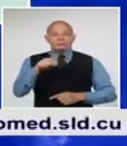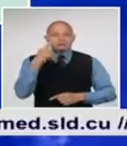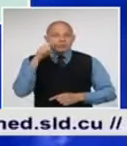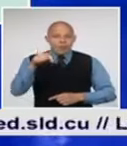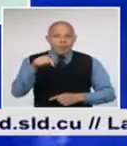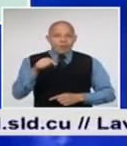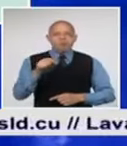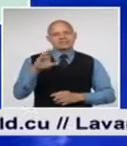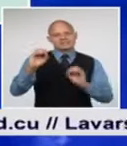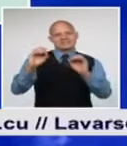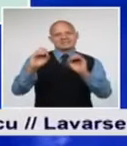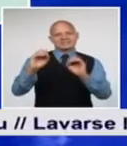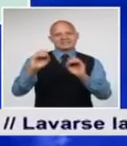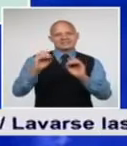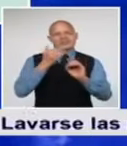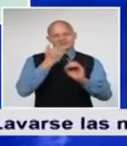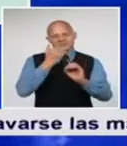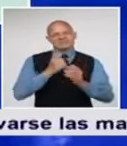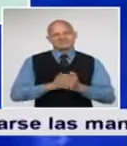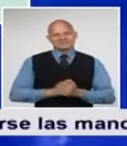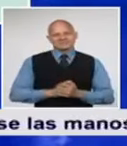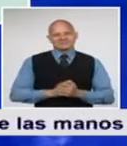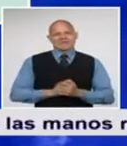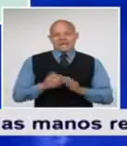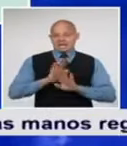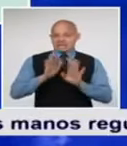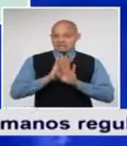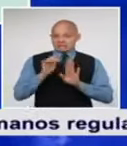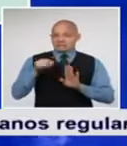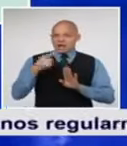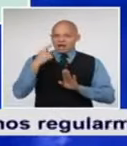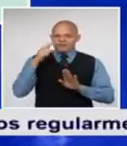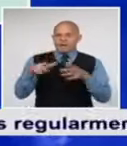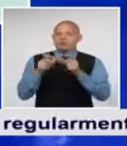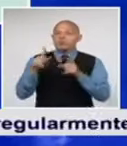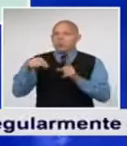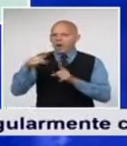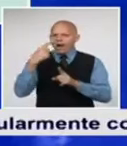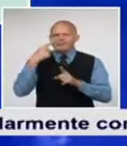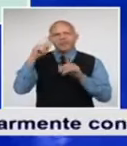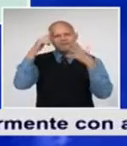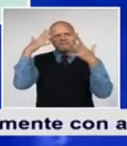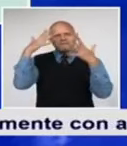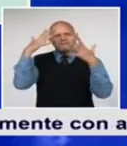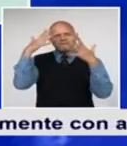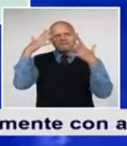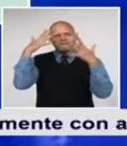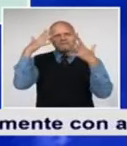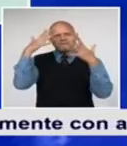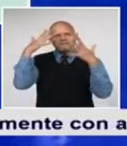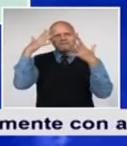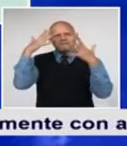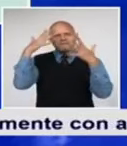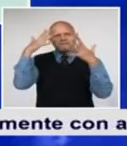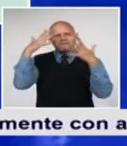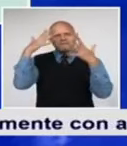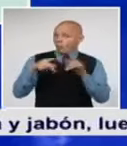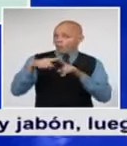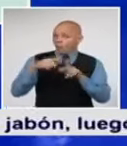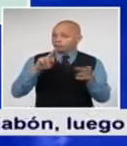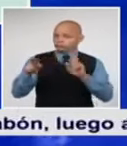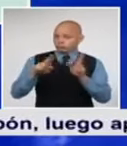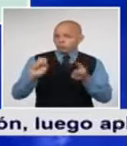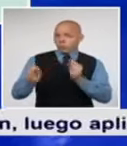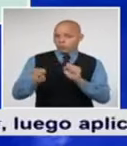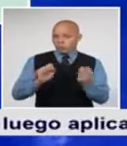esta provincia y su equipo lo reconoció así en el análisis. Ellos siguen adoptando medidas porque el riesgo